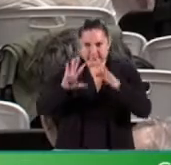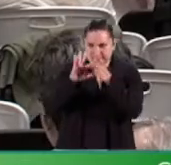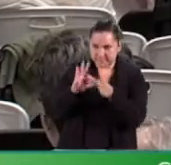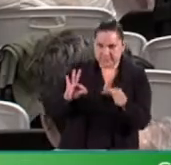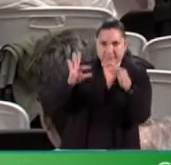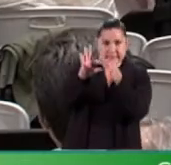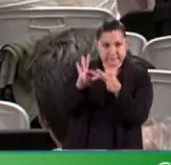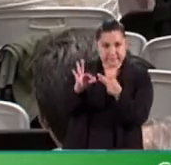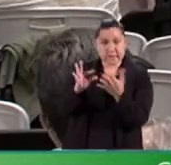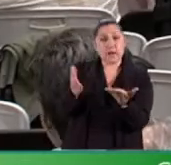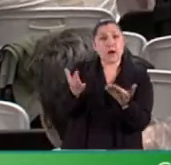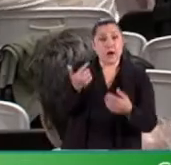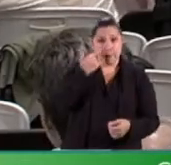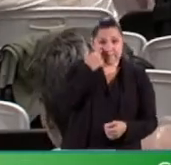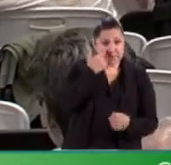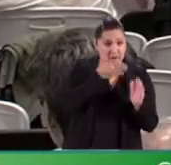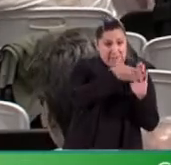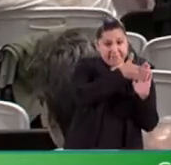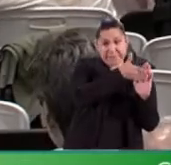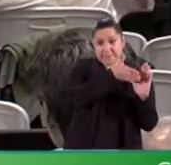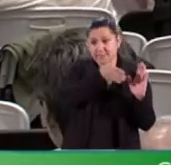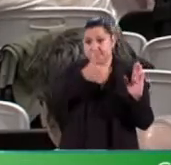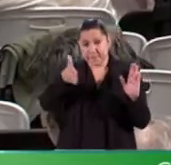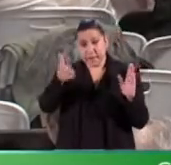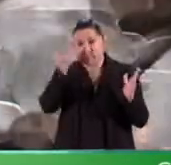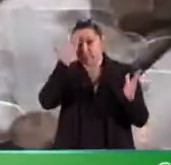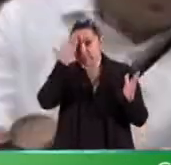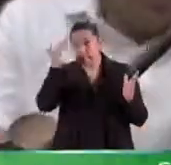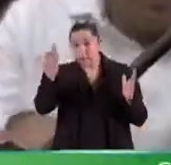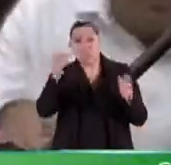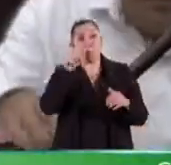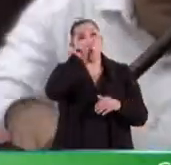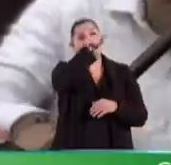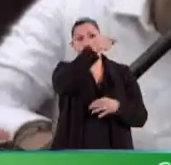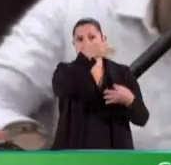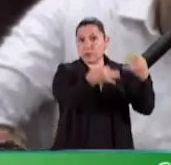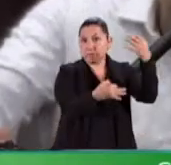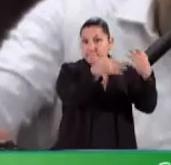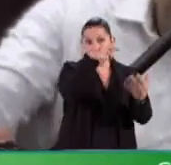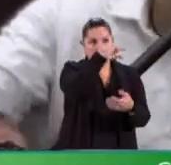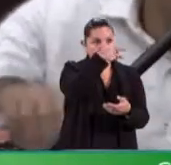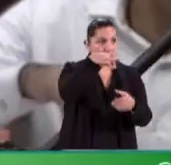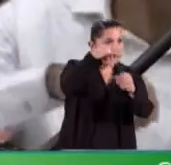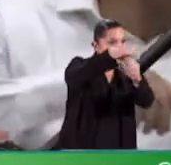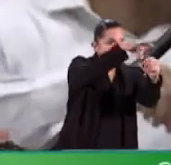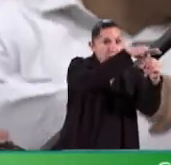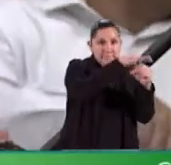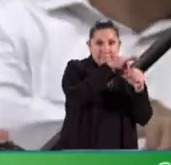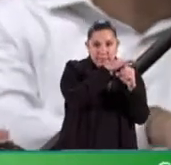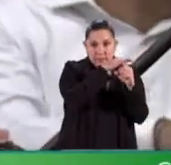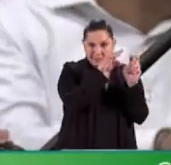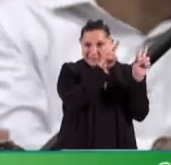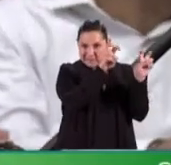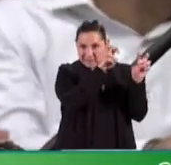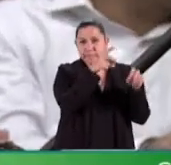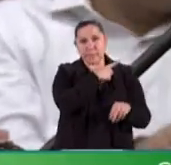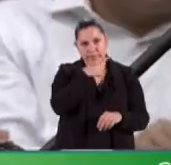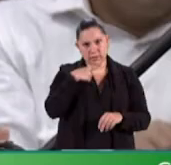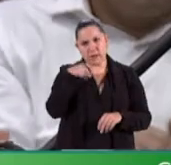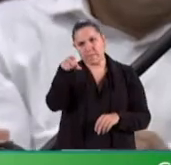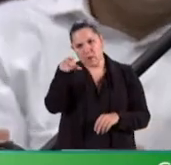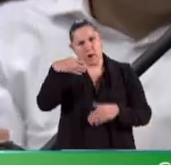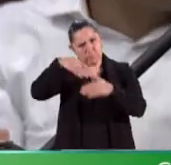acontecimiento y todo como se ha desarrollado el cambio de sede parlamentaria, cómo se ha implementado, me parece que es una indignidad contra